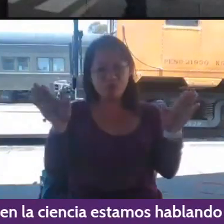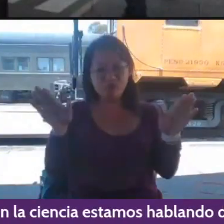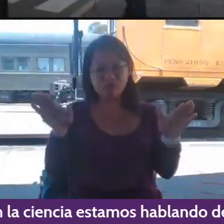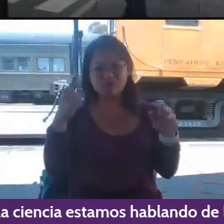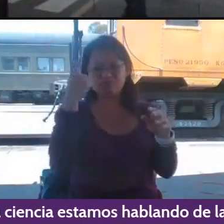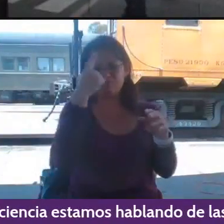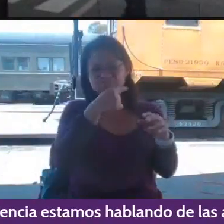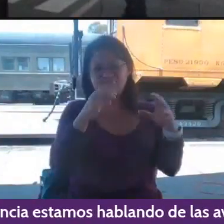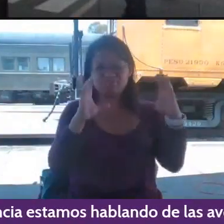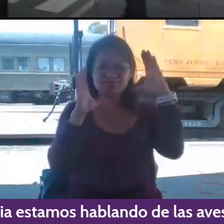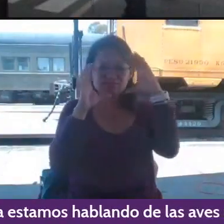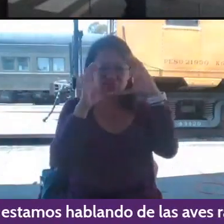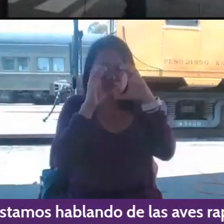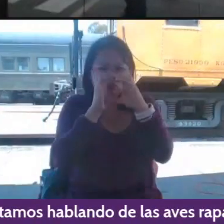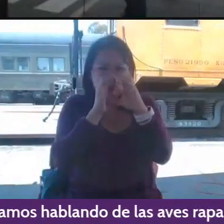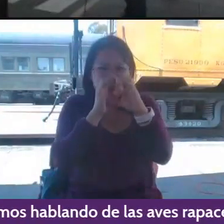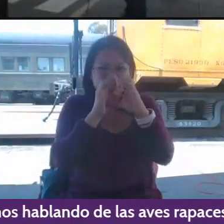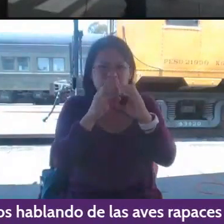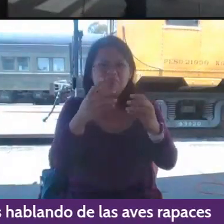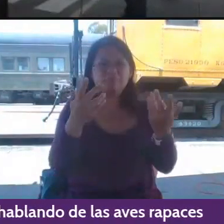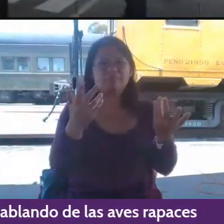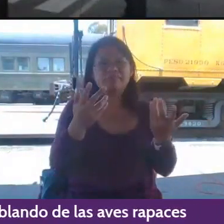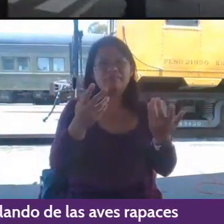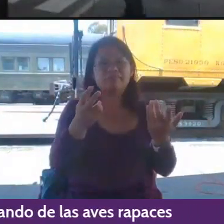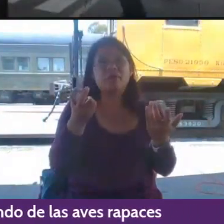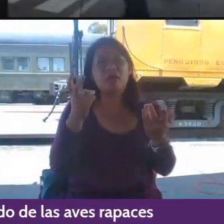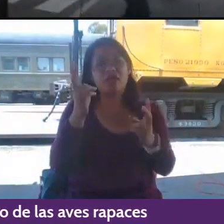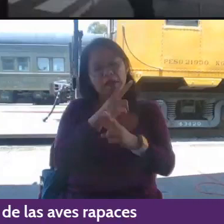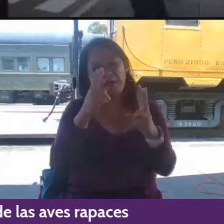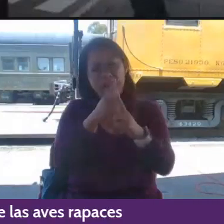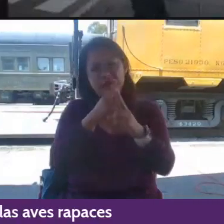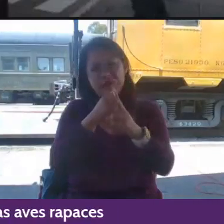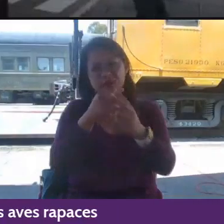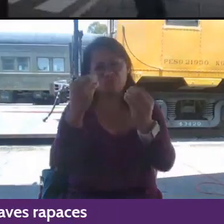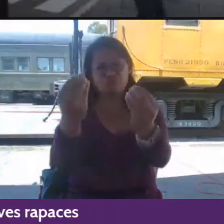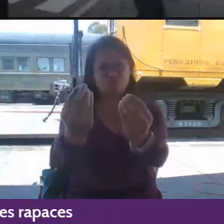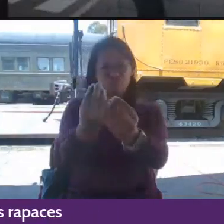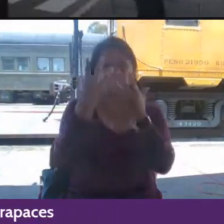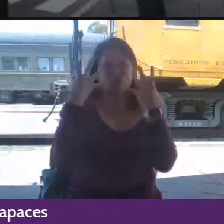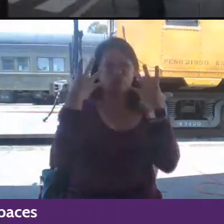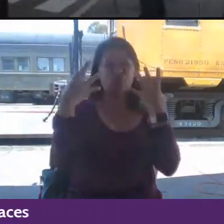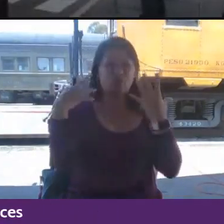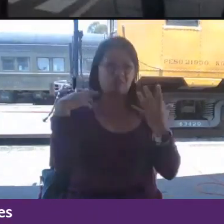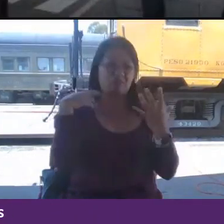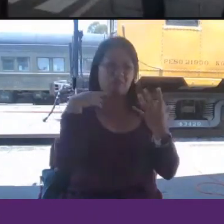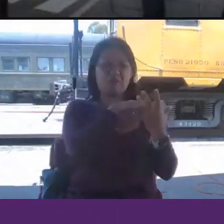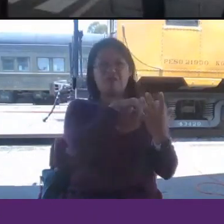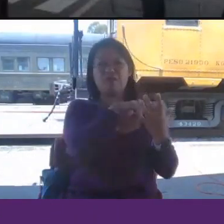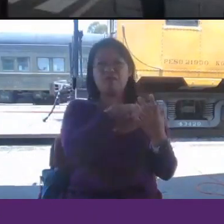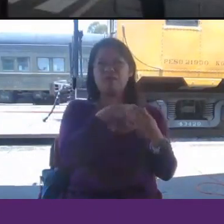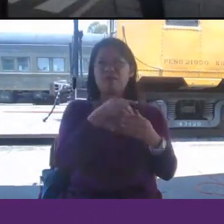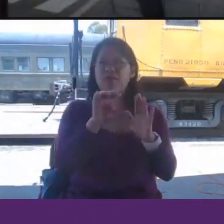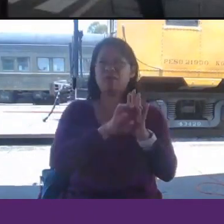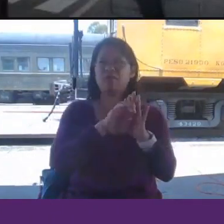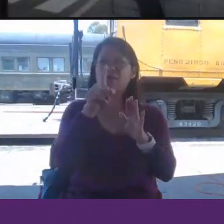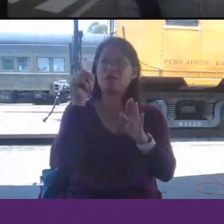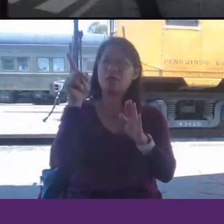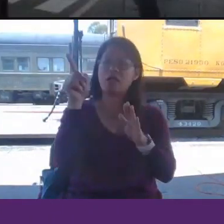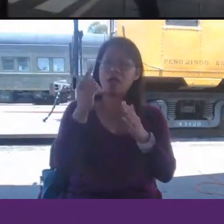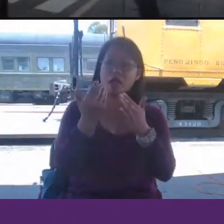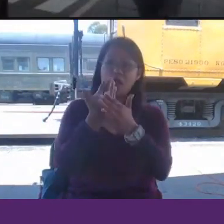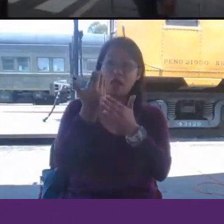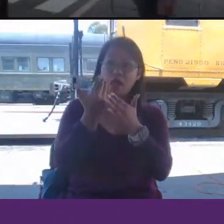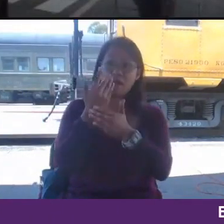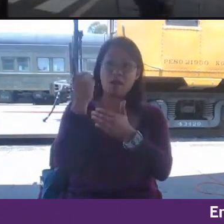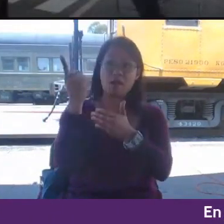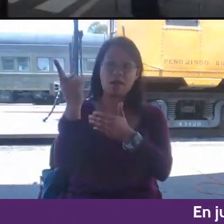te provocaría un problema, que es que el aire golpearía muy fuerte, a diferencia de estas, de las diurnas, que tienen una forma aerodinámica, ¿no? En verdad,